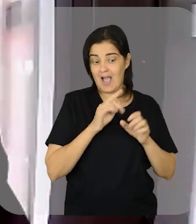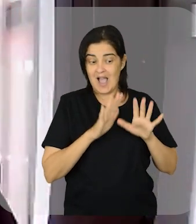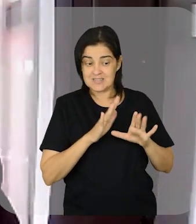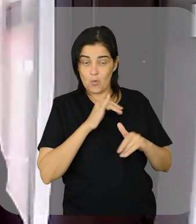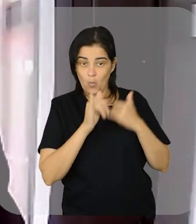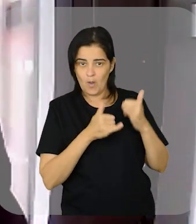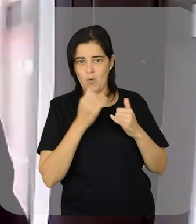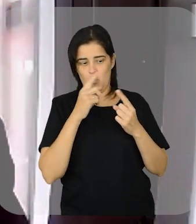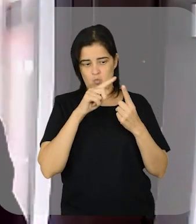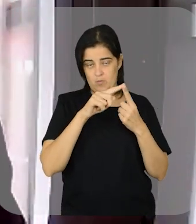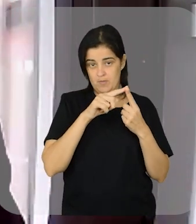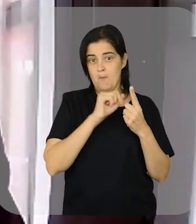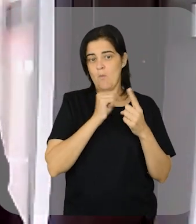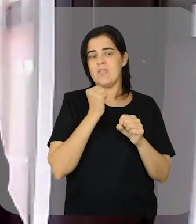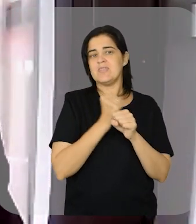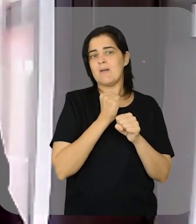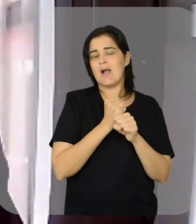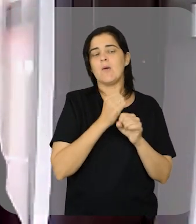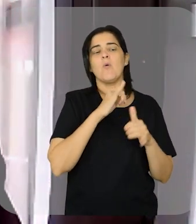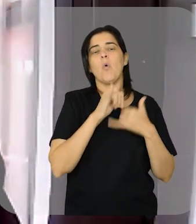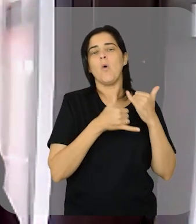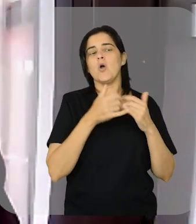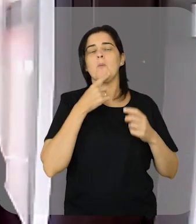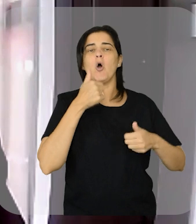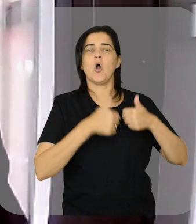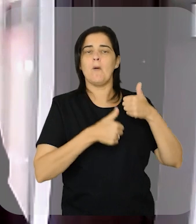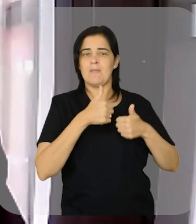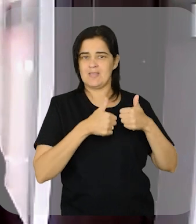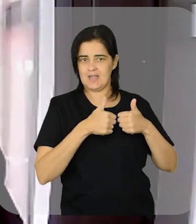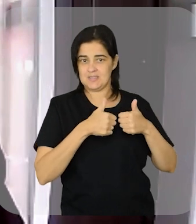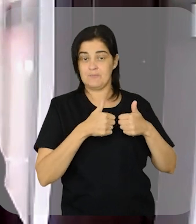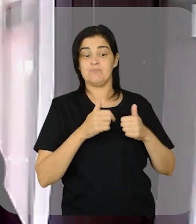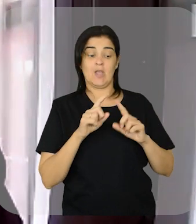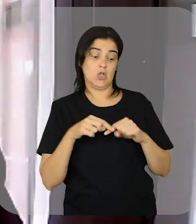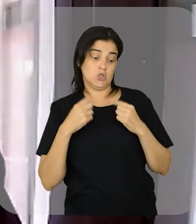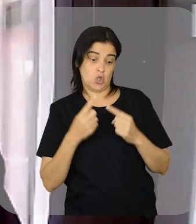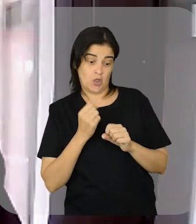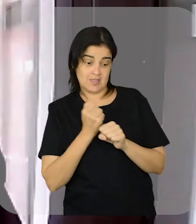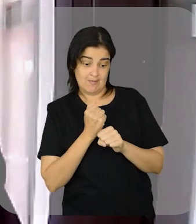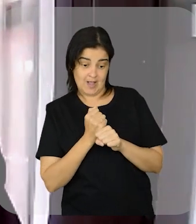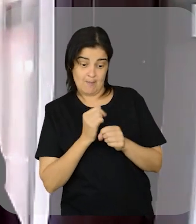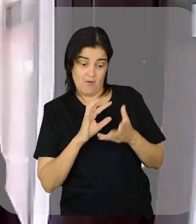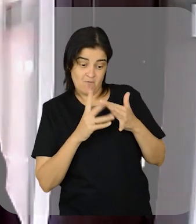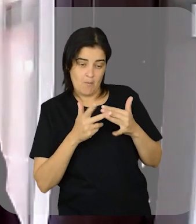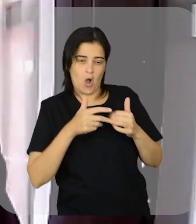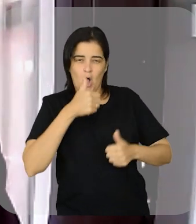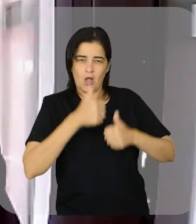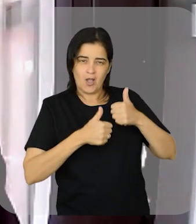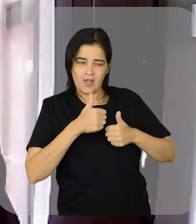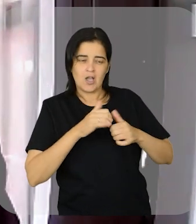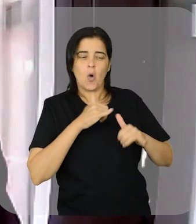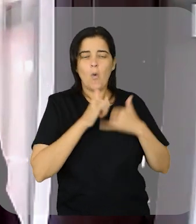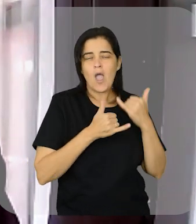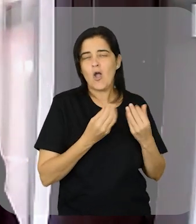diferentes. Una cosa es trabajar con el juego como competencia. Si nosotros trabajamos con el juego como competencia, tenemos que